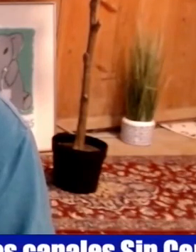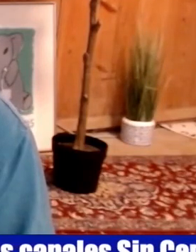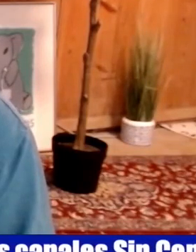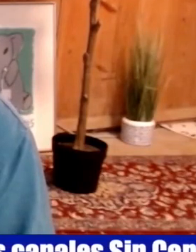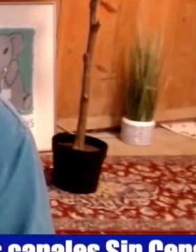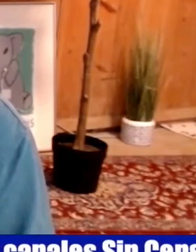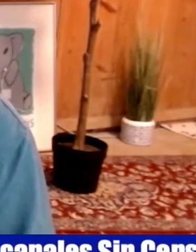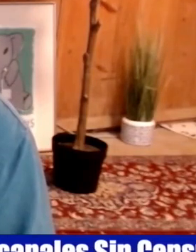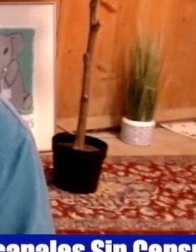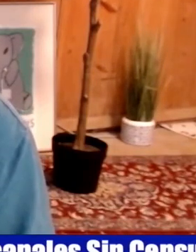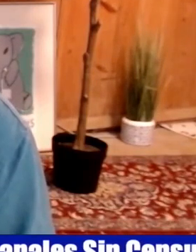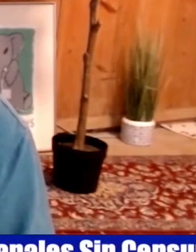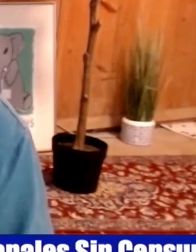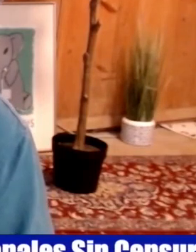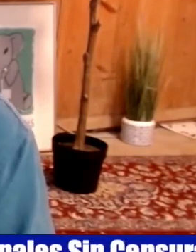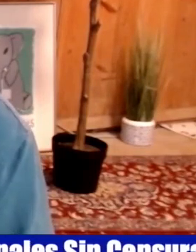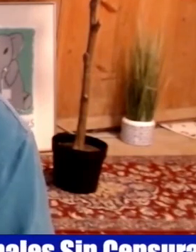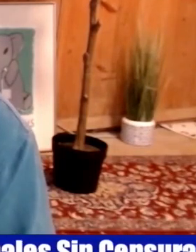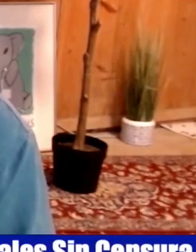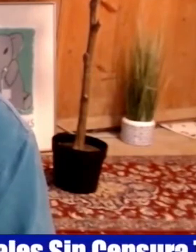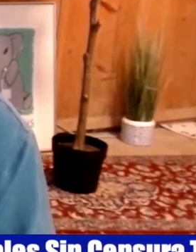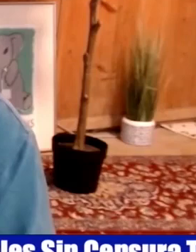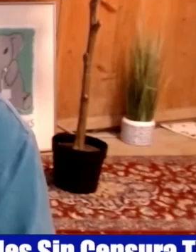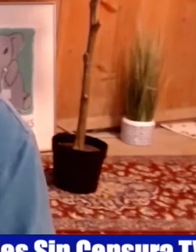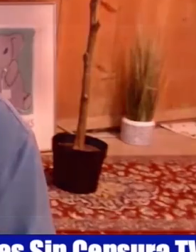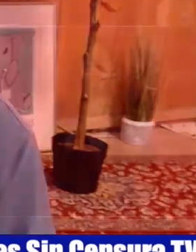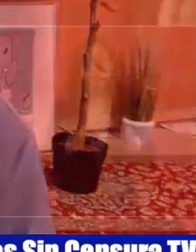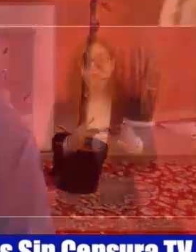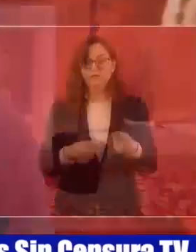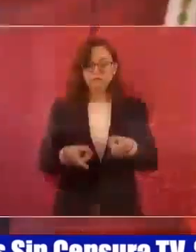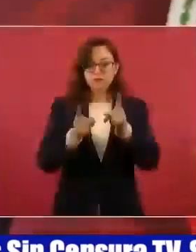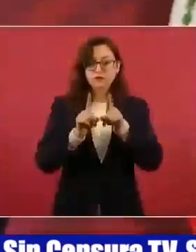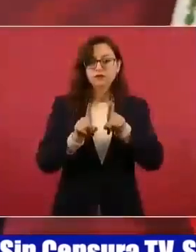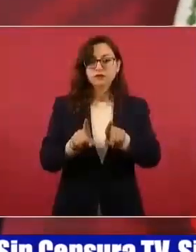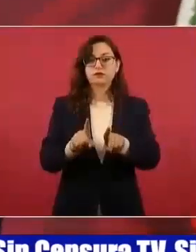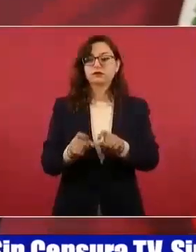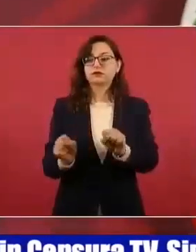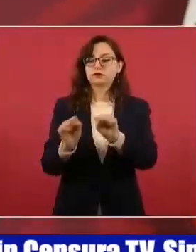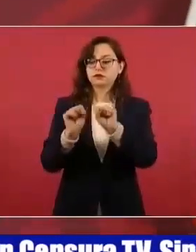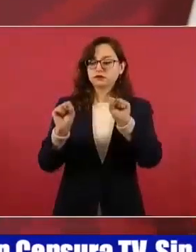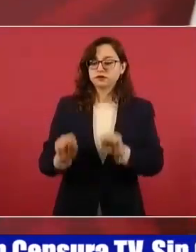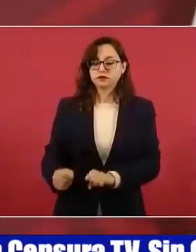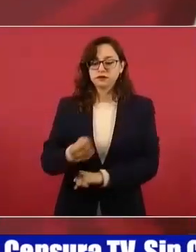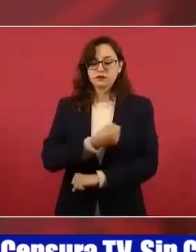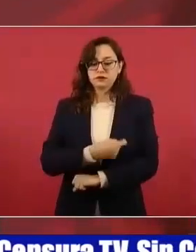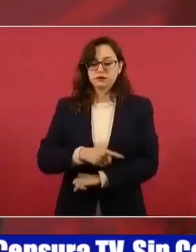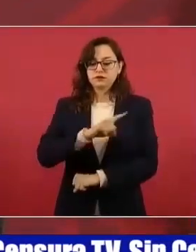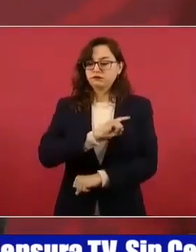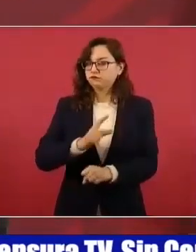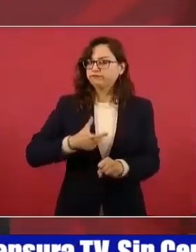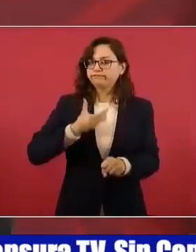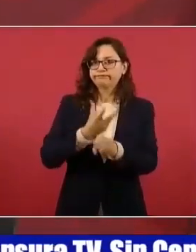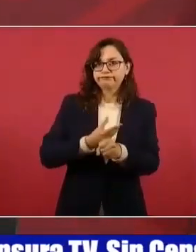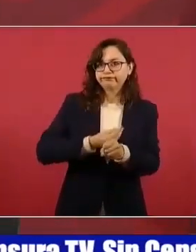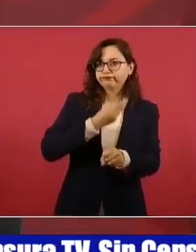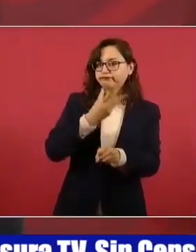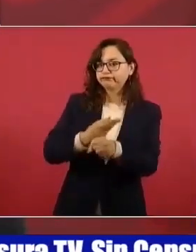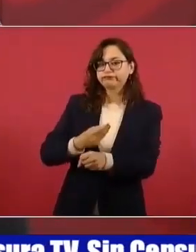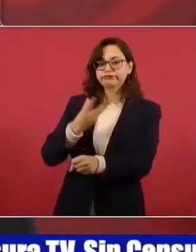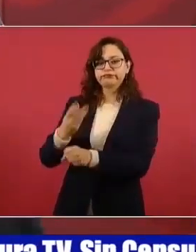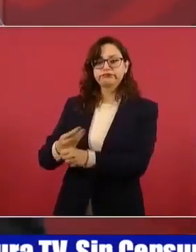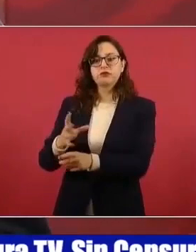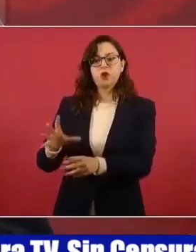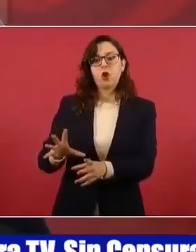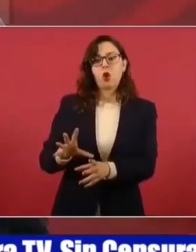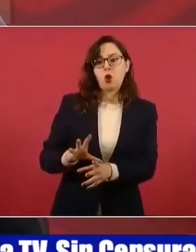tenían. Hoy el presidente López Obrador le dice a la reportera de Reforma, Claudia Guerrero, que no está incurriendo en desacato